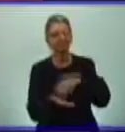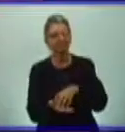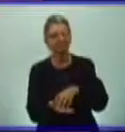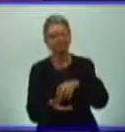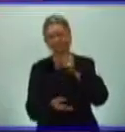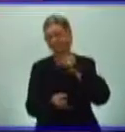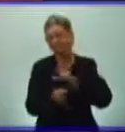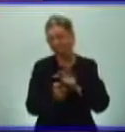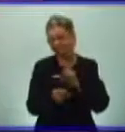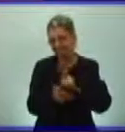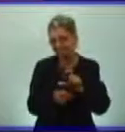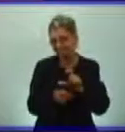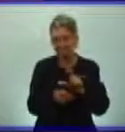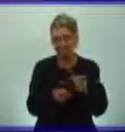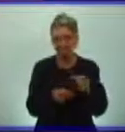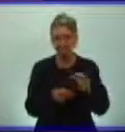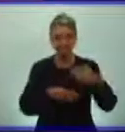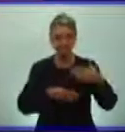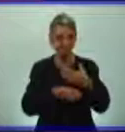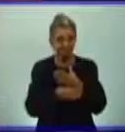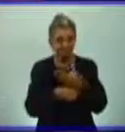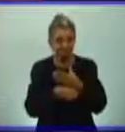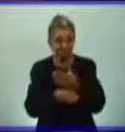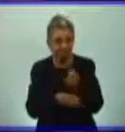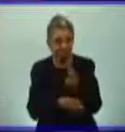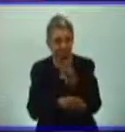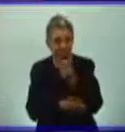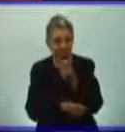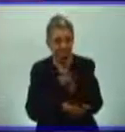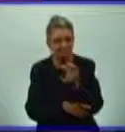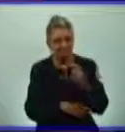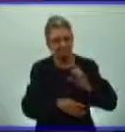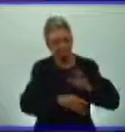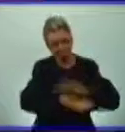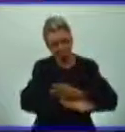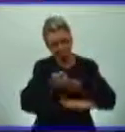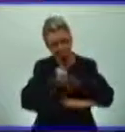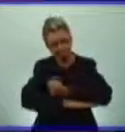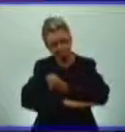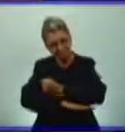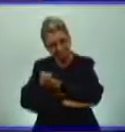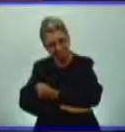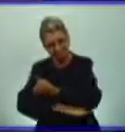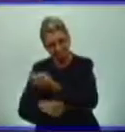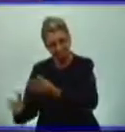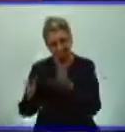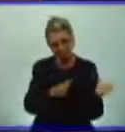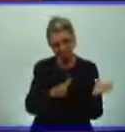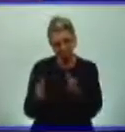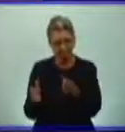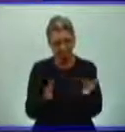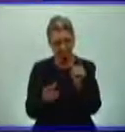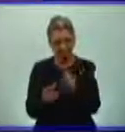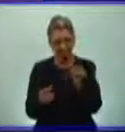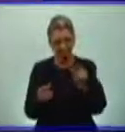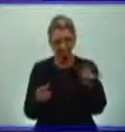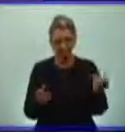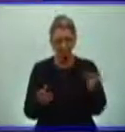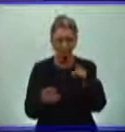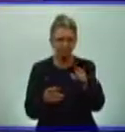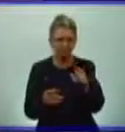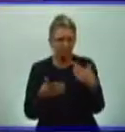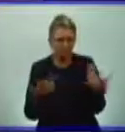campos, existen medios de transporte para ayudar el traslado de las personas de un lugar a otro. ¿Cuál utilizas tú con más